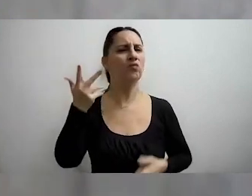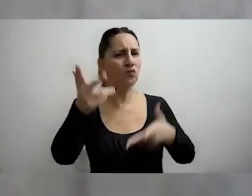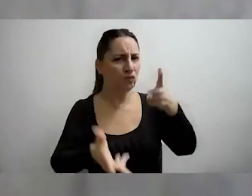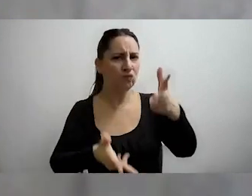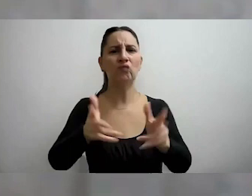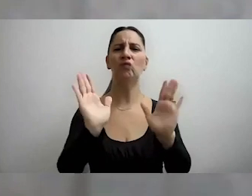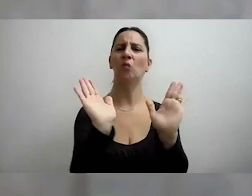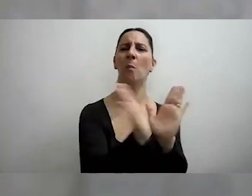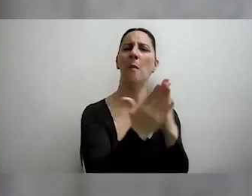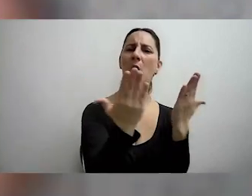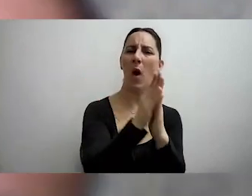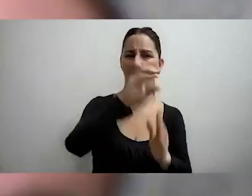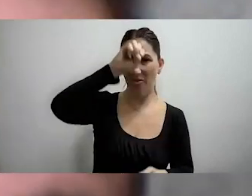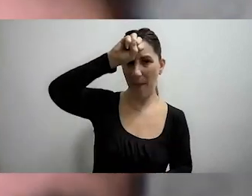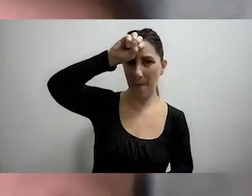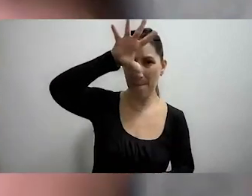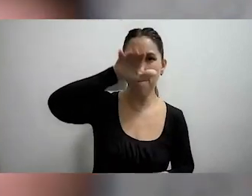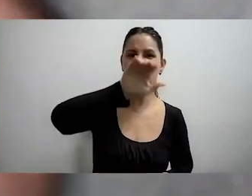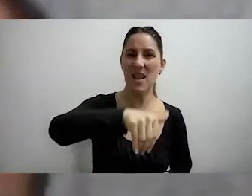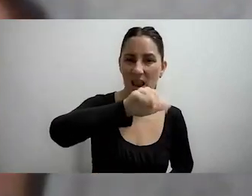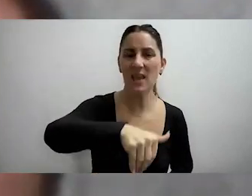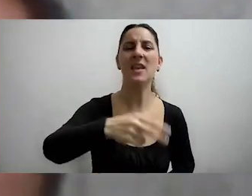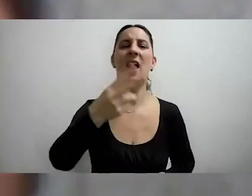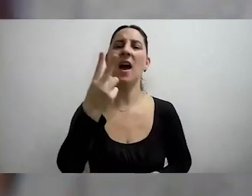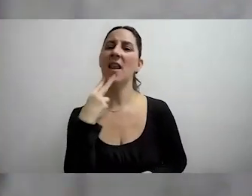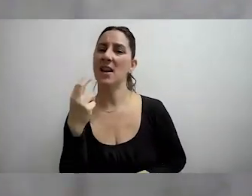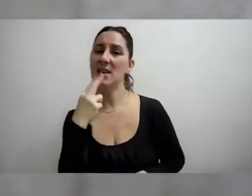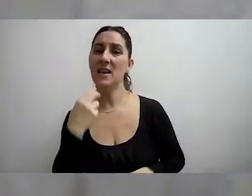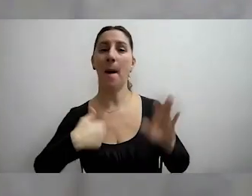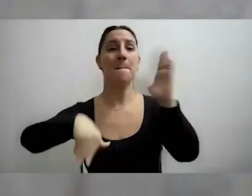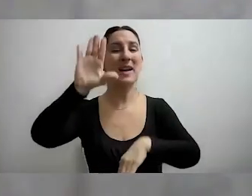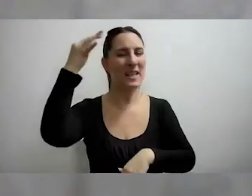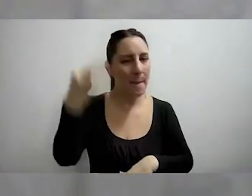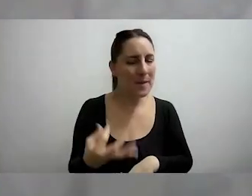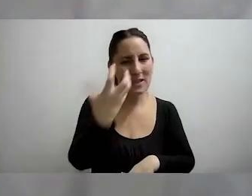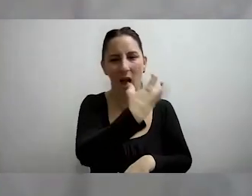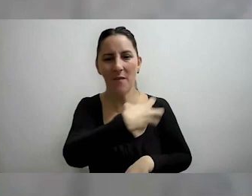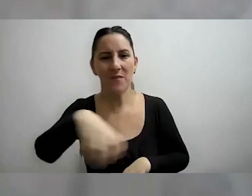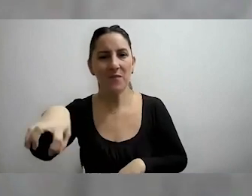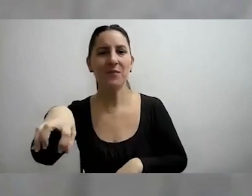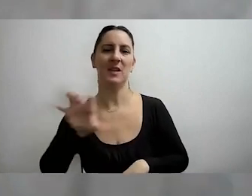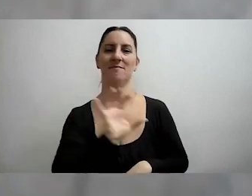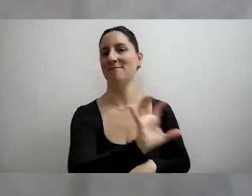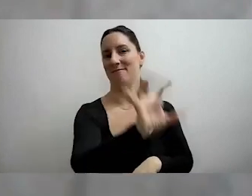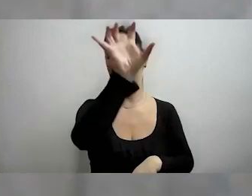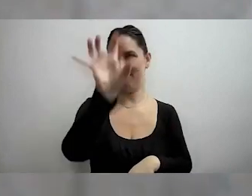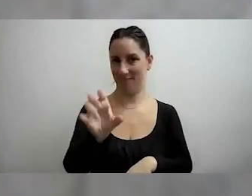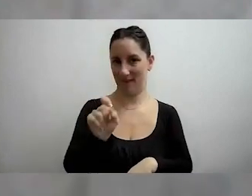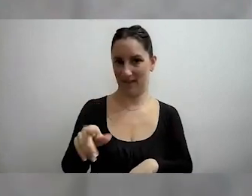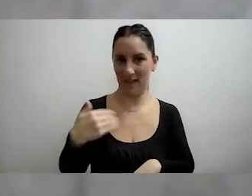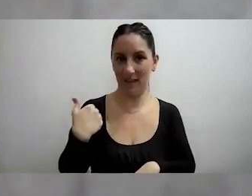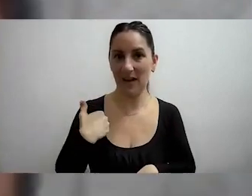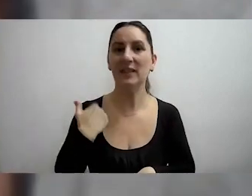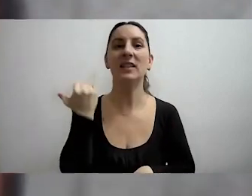de minería y de energía, especialmente de las áreas de los colegas del interior de nuestro país, que quizás están